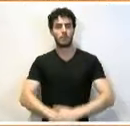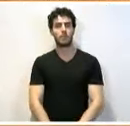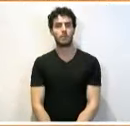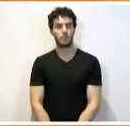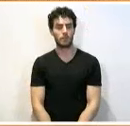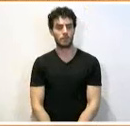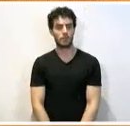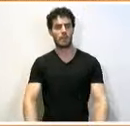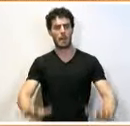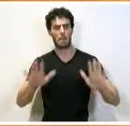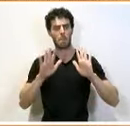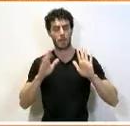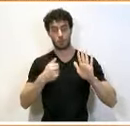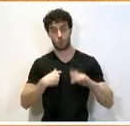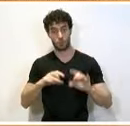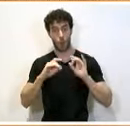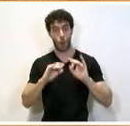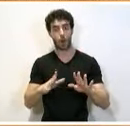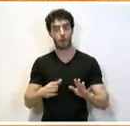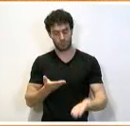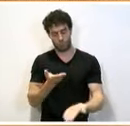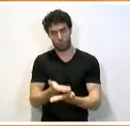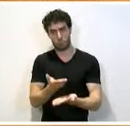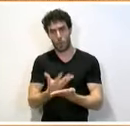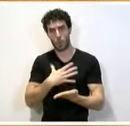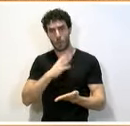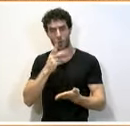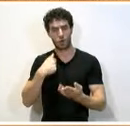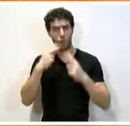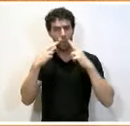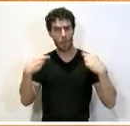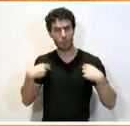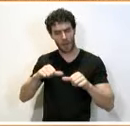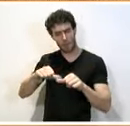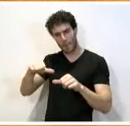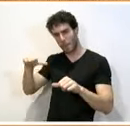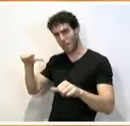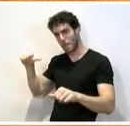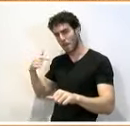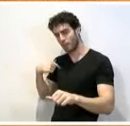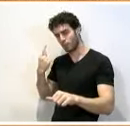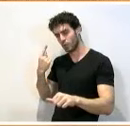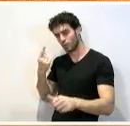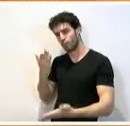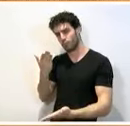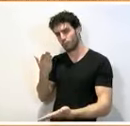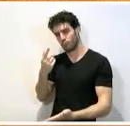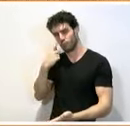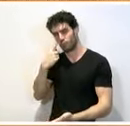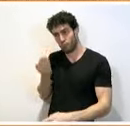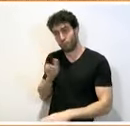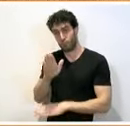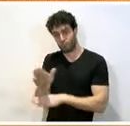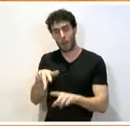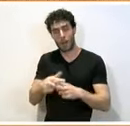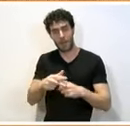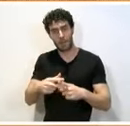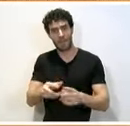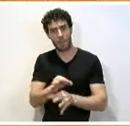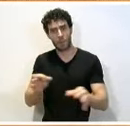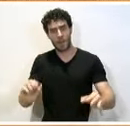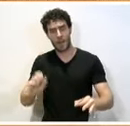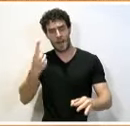Pero igual que yo le puedo sugerir, porque he sido diputado de esta Cámara en varias ocasiones, le puedo sugerir las herramientas más adecuadas según el reglamento para que